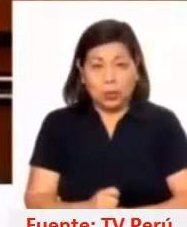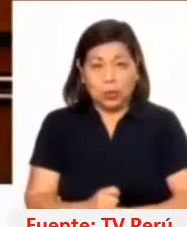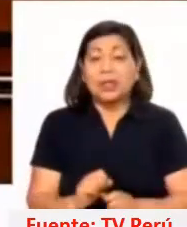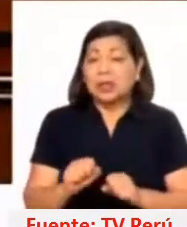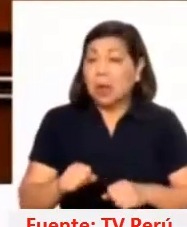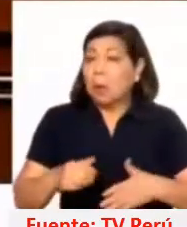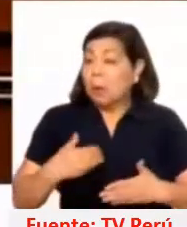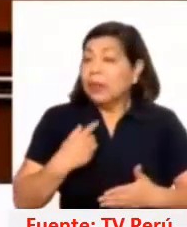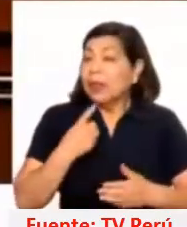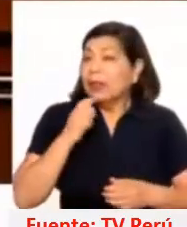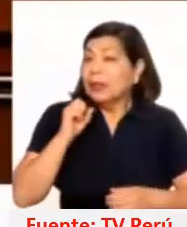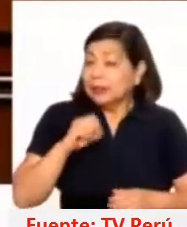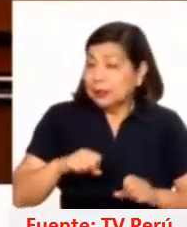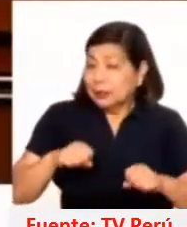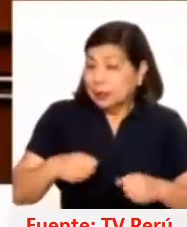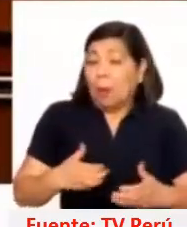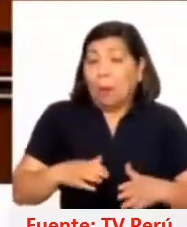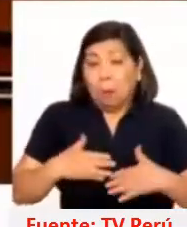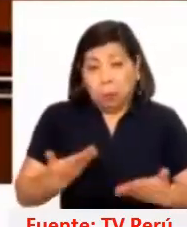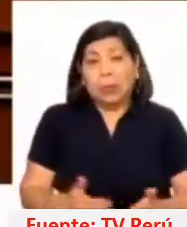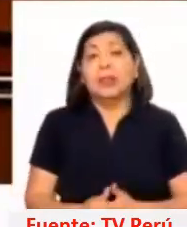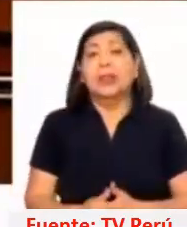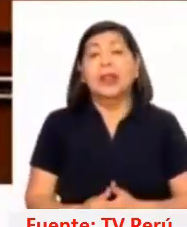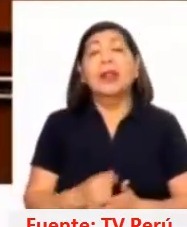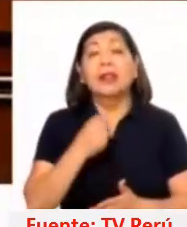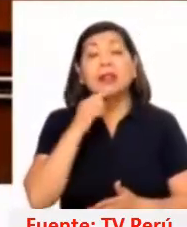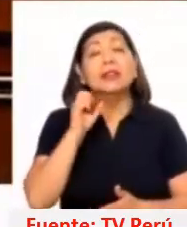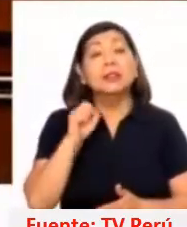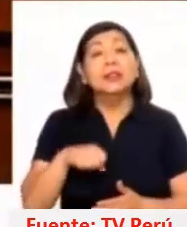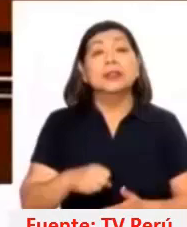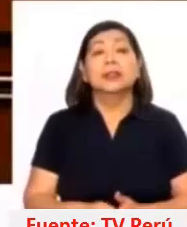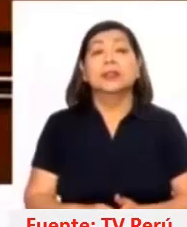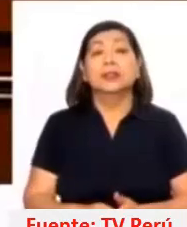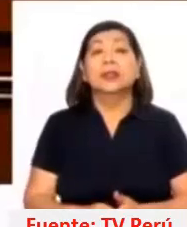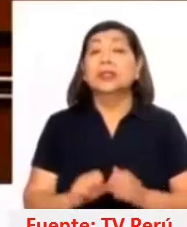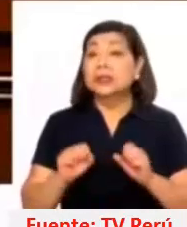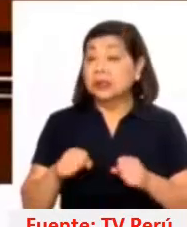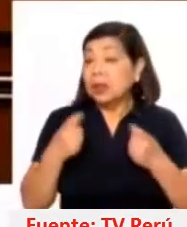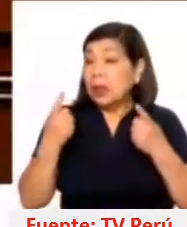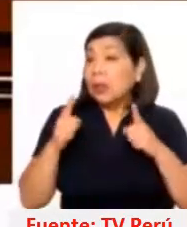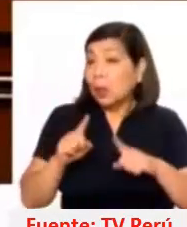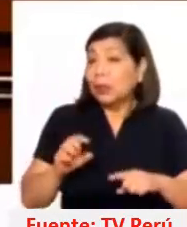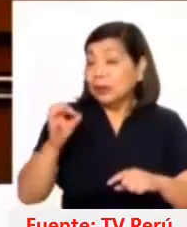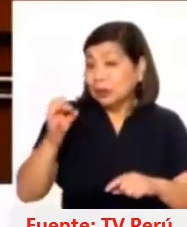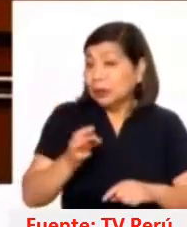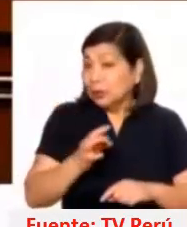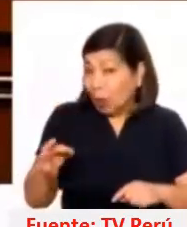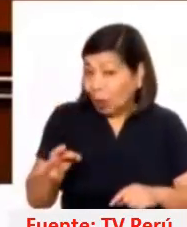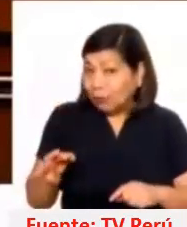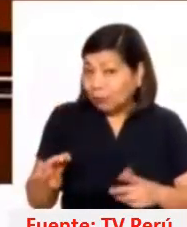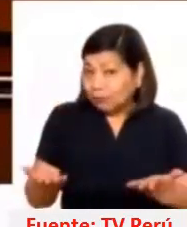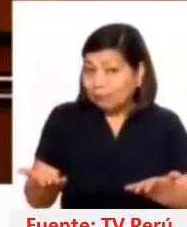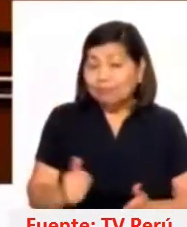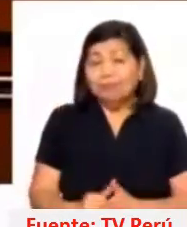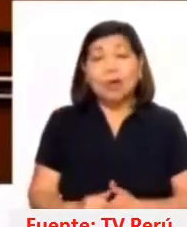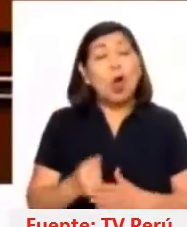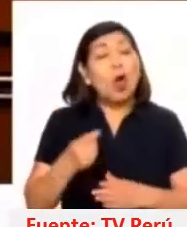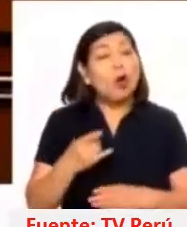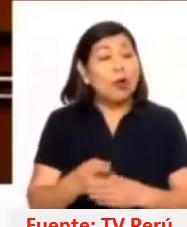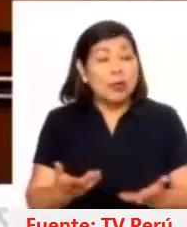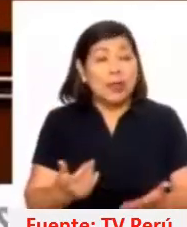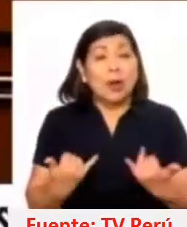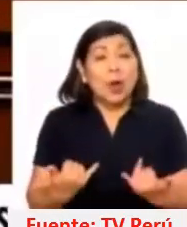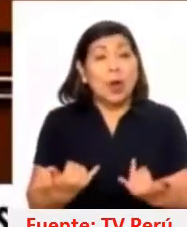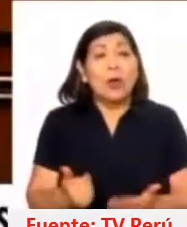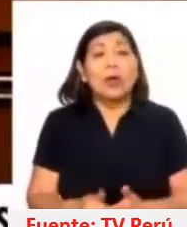que pueda determinarnos y la que pueda decirnos si están de acuerdo o están en contra